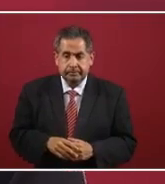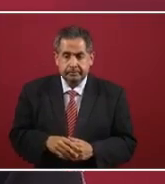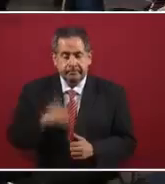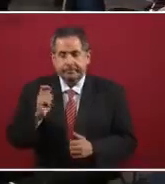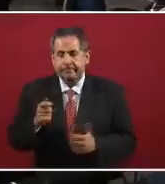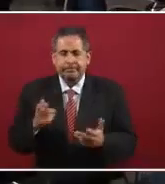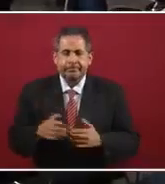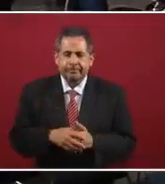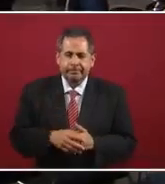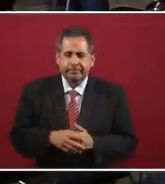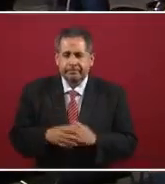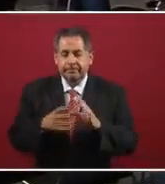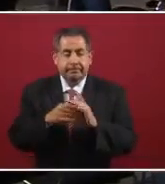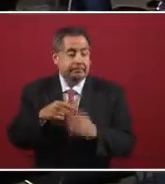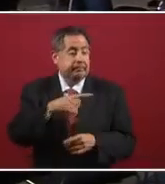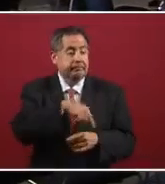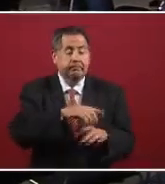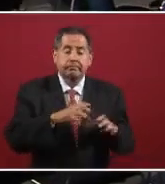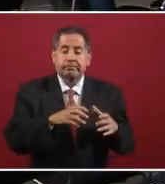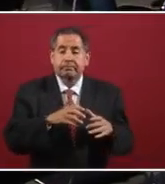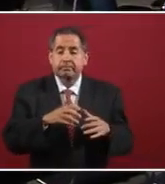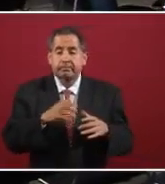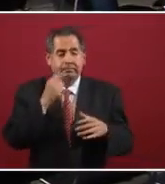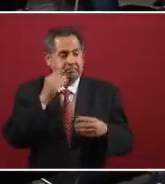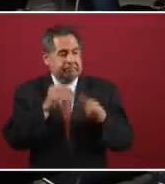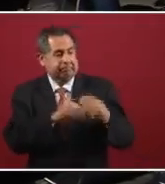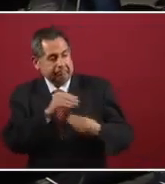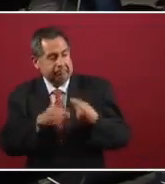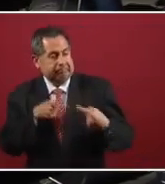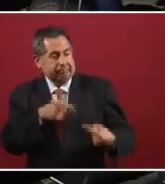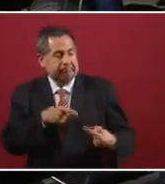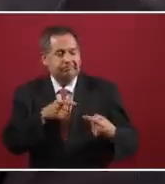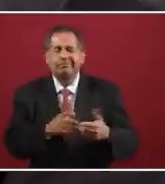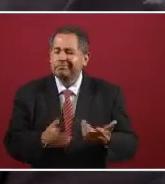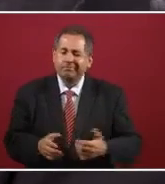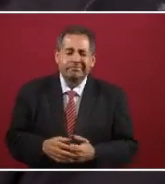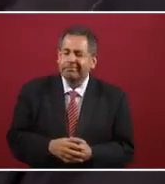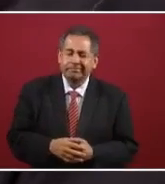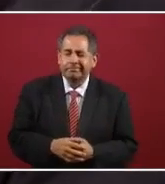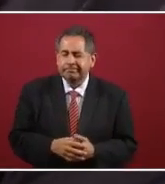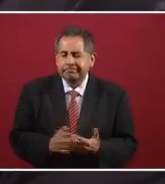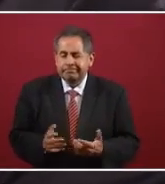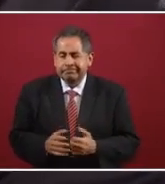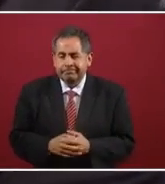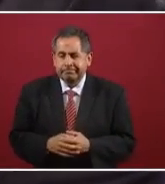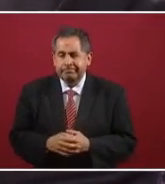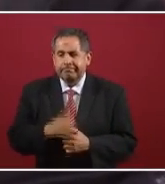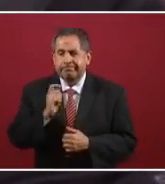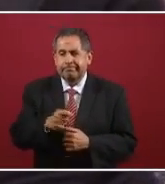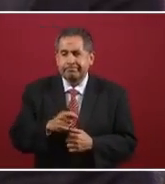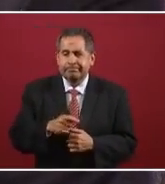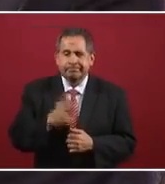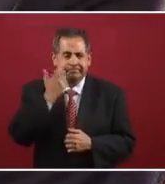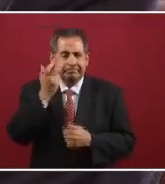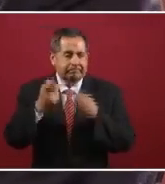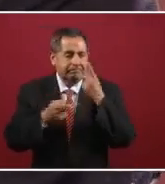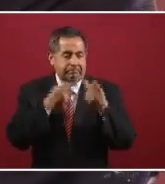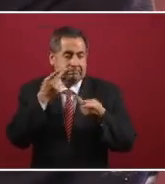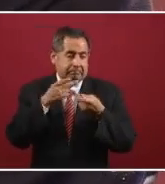sería el deseo de pelearnos por pelearnos o las